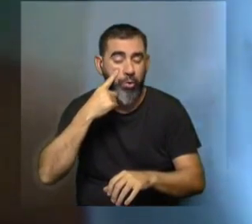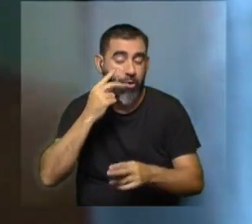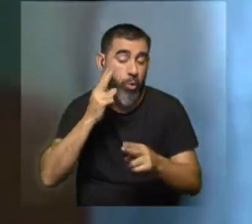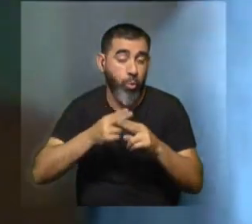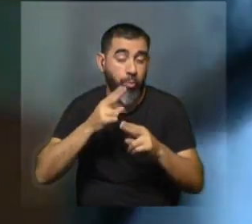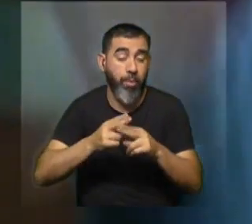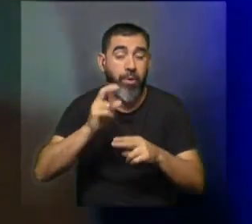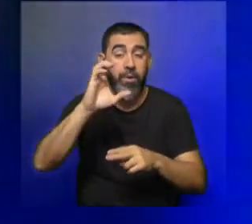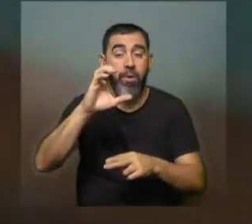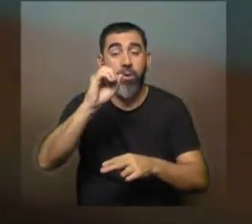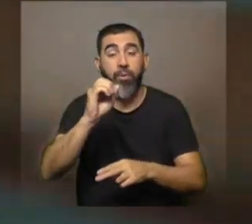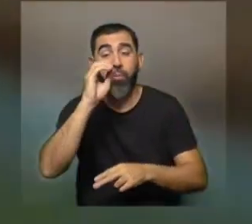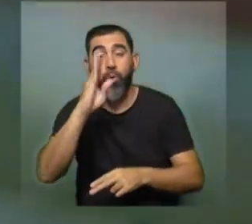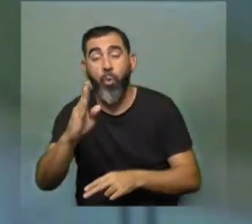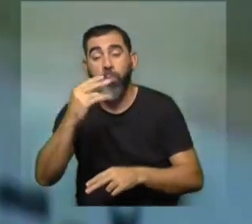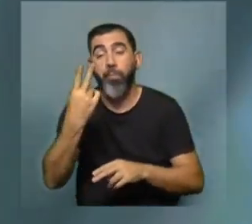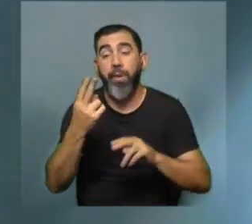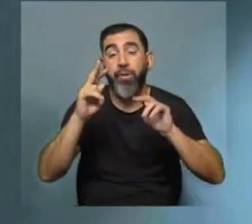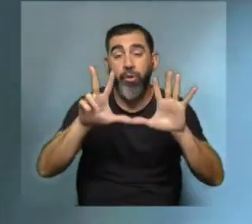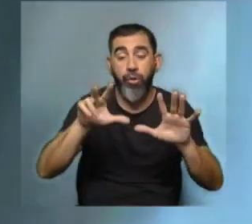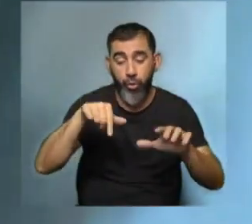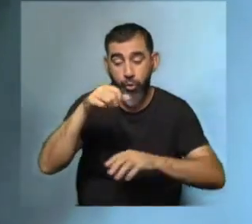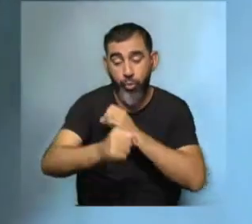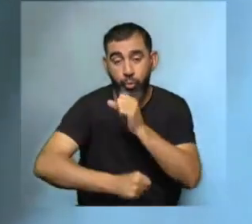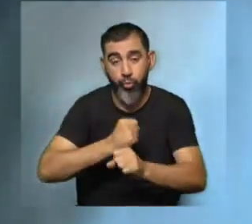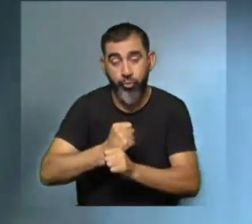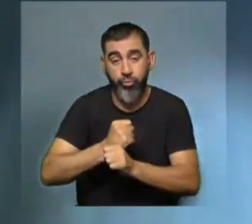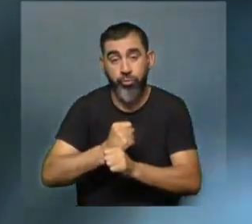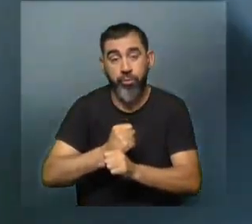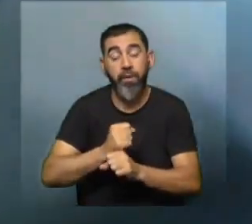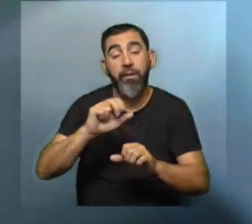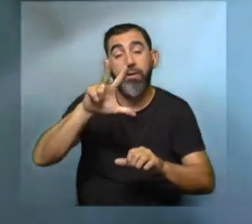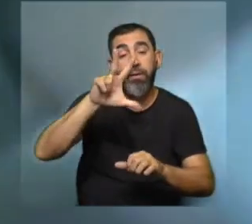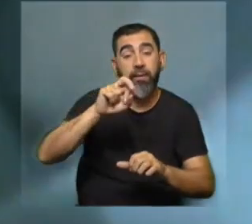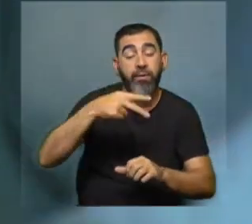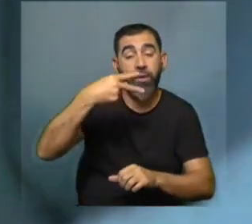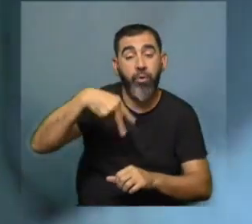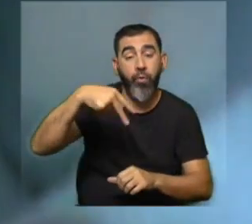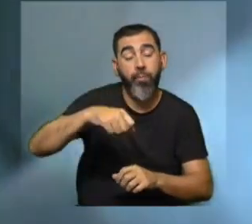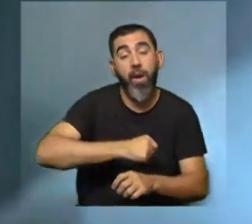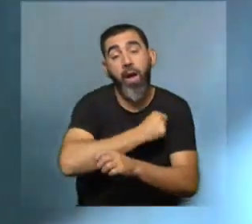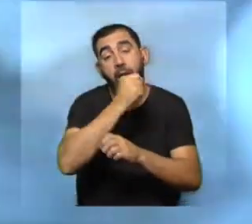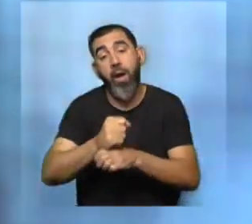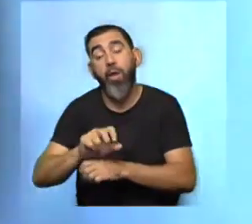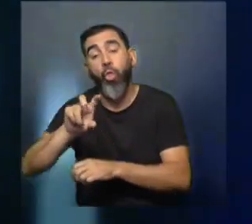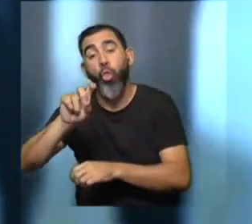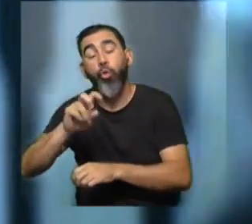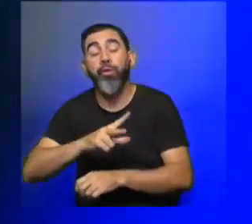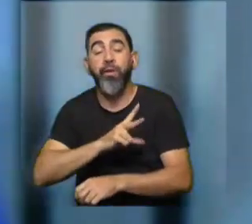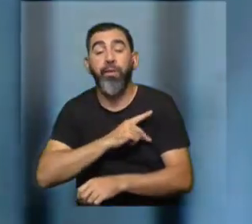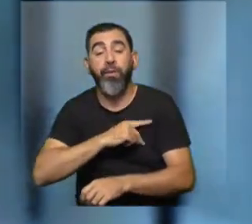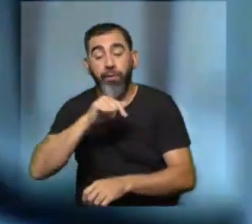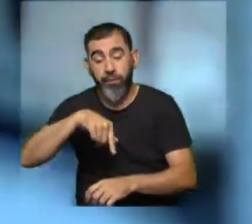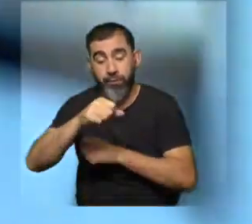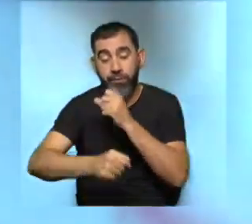por el nombre de COP28 en este caso, se va a desarrollar entre el 30 de noviembre y el 12 de diciembre de este